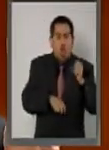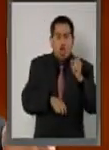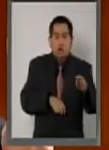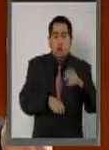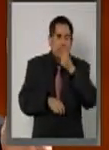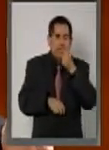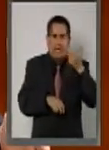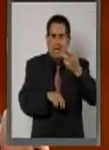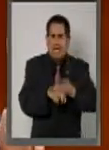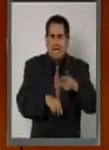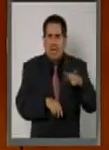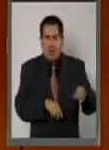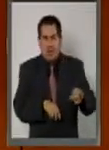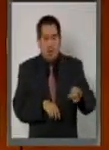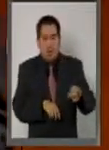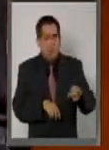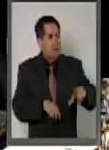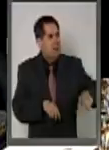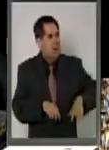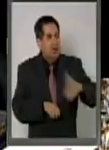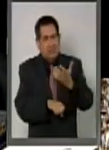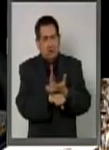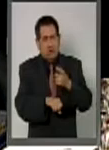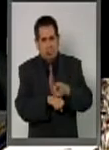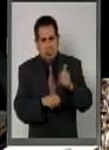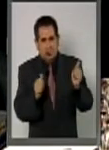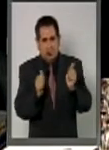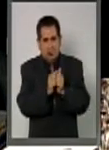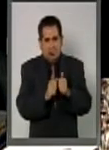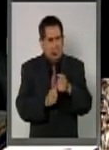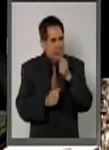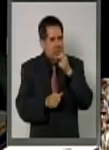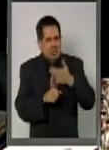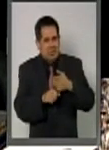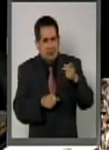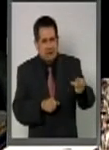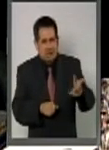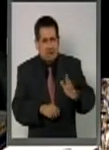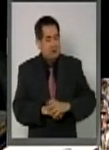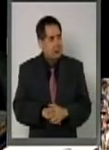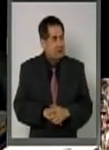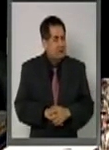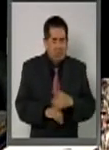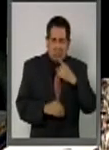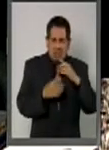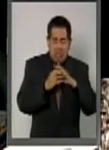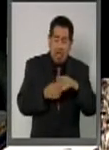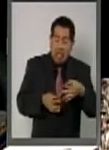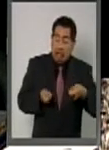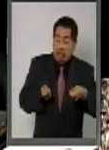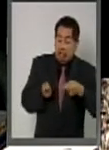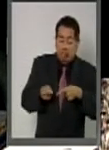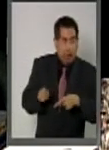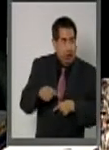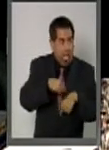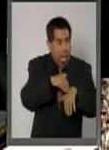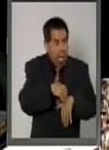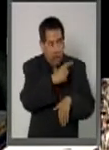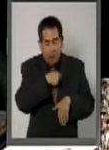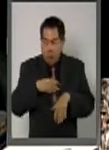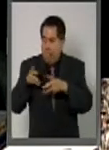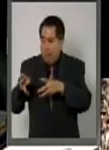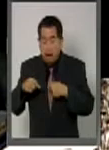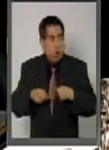subsecretario de Estado de los Estados Unidos, o sea, el subsecretario de Relaciones Exteriores, que es el que lo dirigía para que subiera y bajara y regañara